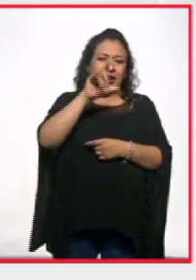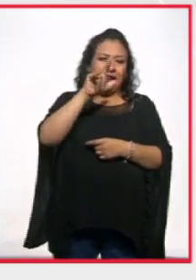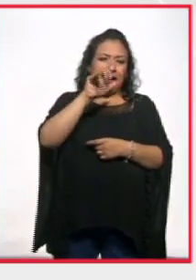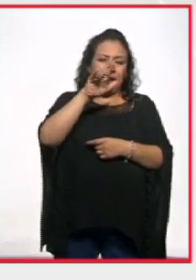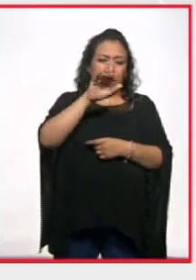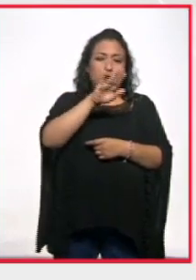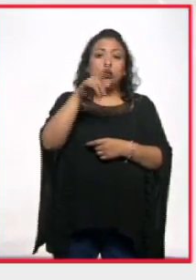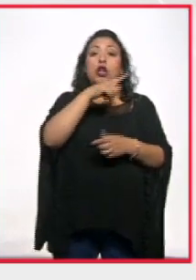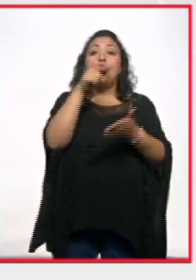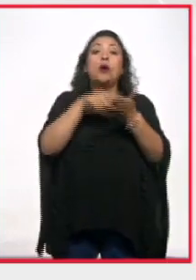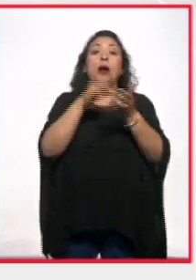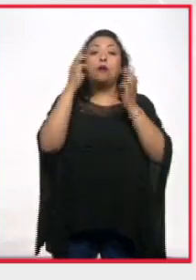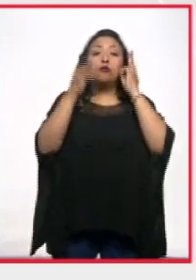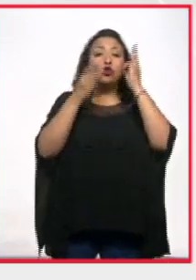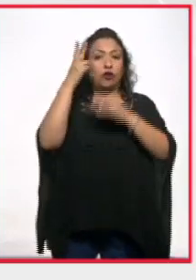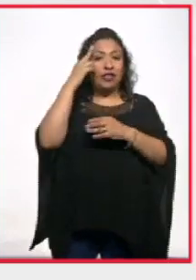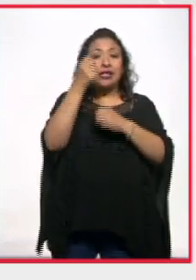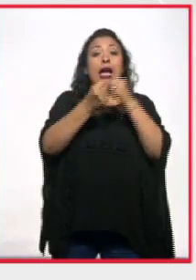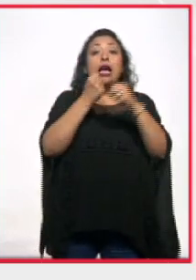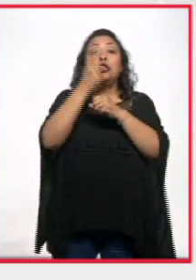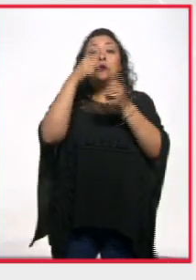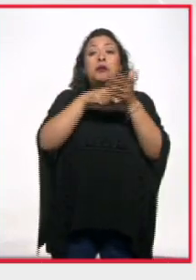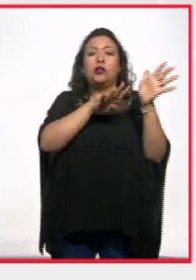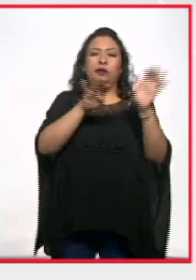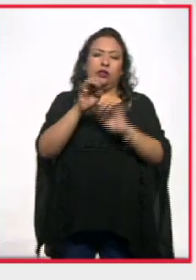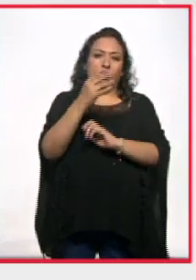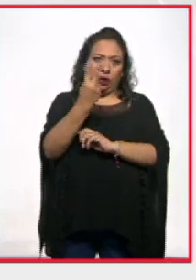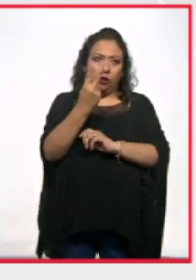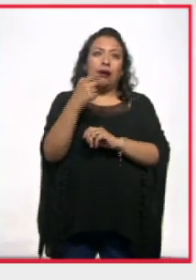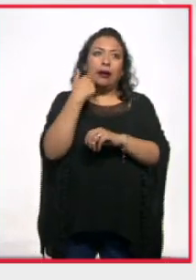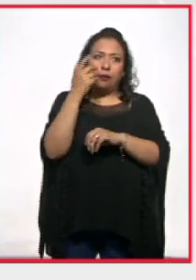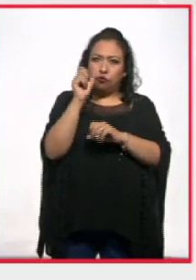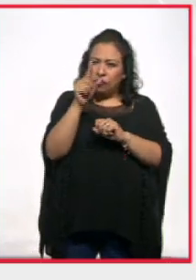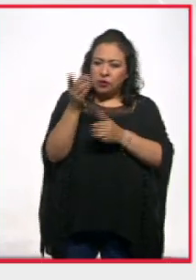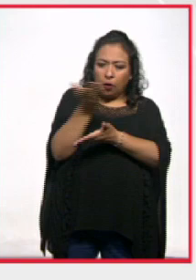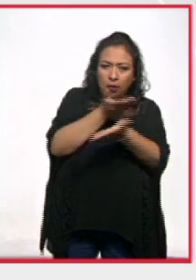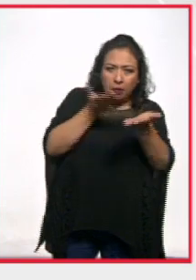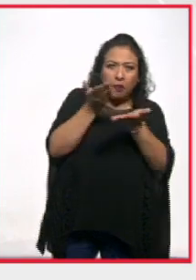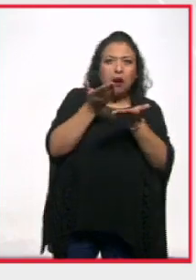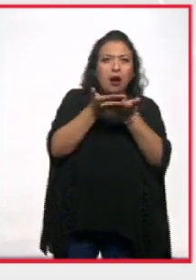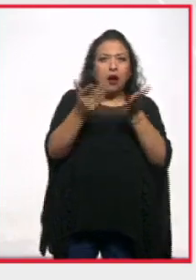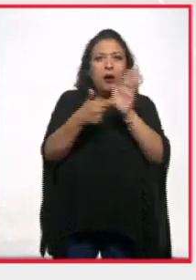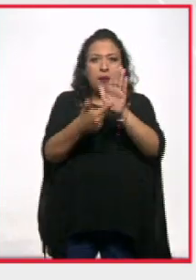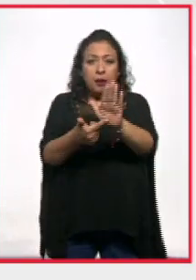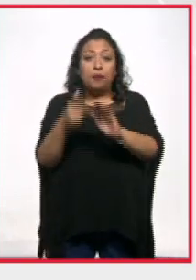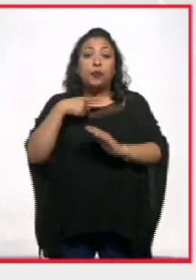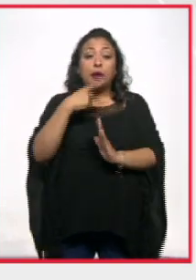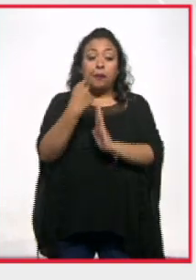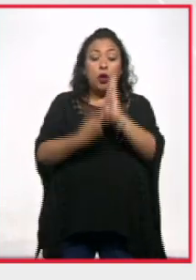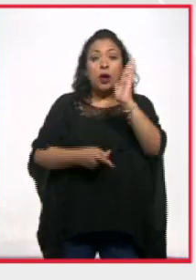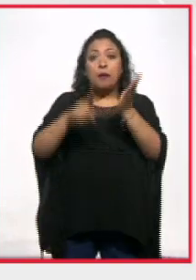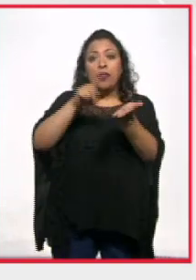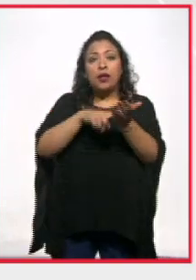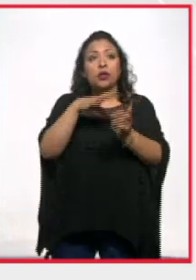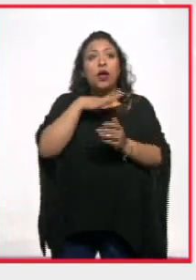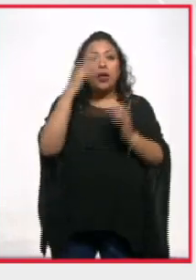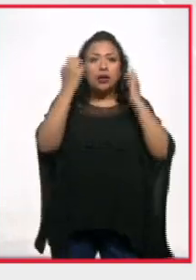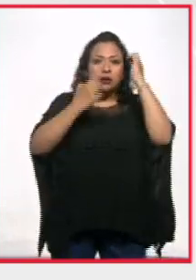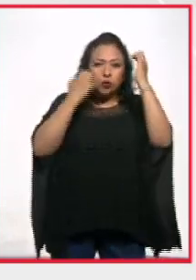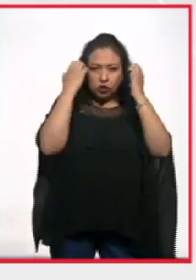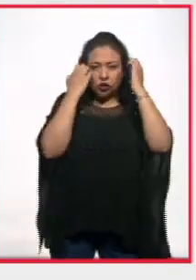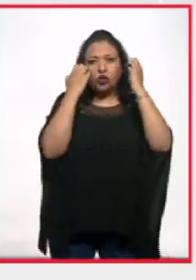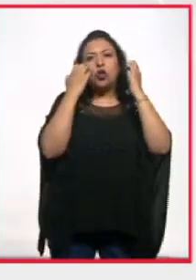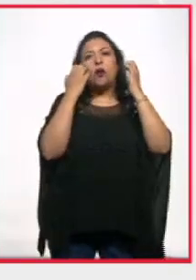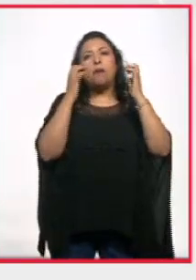Museo de Bellas Artes en el 52, entonces queremos retomar todo ese diálogo. El programa está integrado por